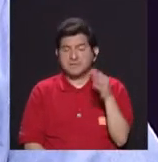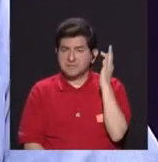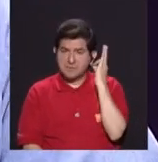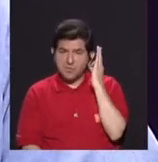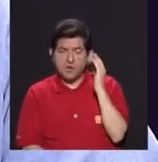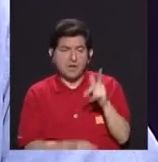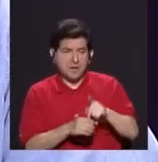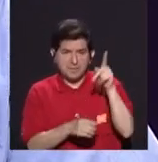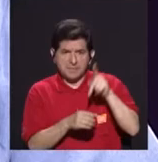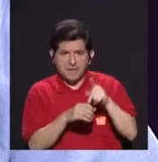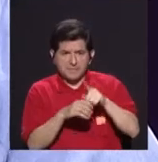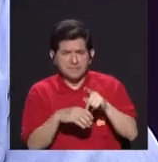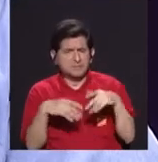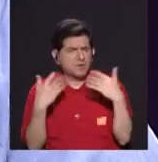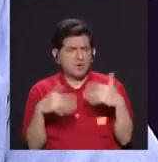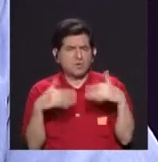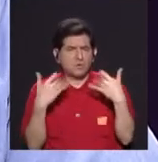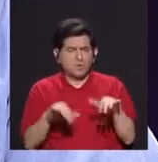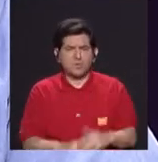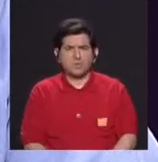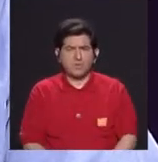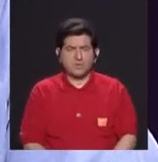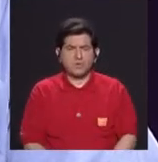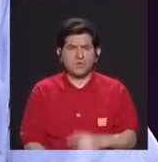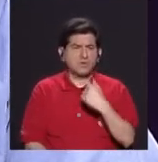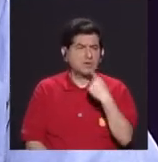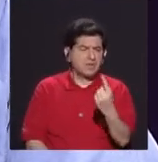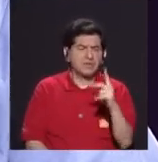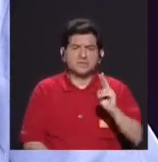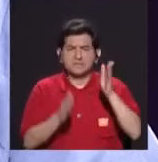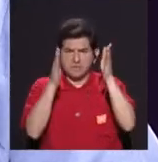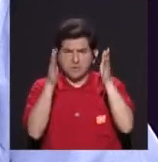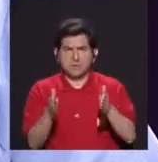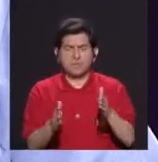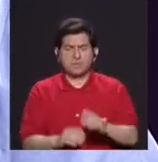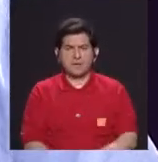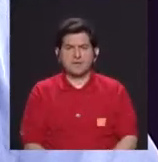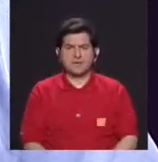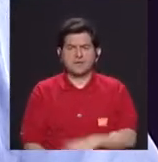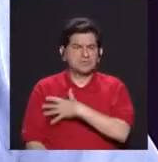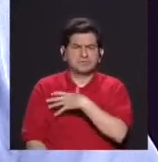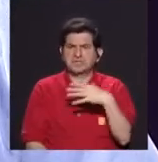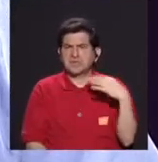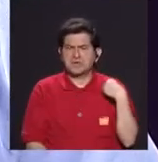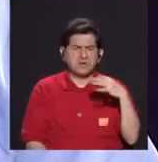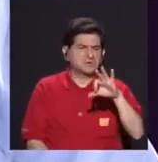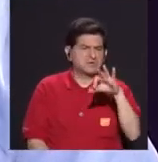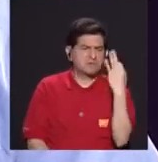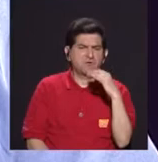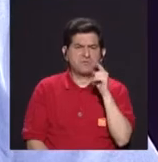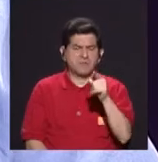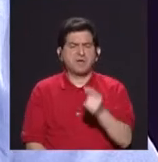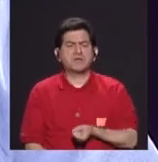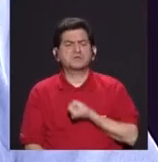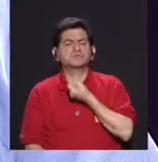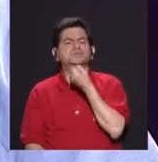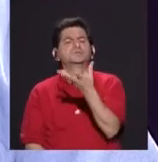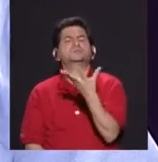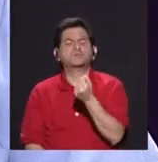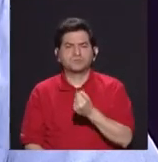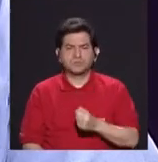participaba demasiado llegaba incluso a decirles a los compañeros que no les agradaba la forma en la cual se estaban expresando